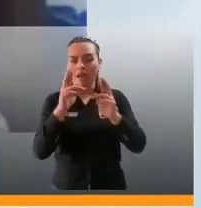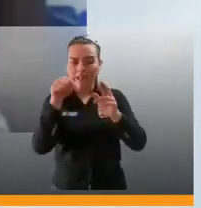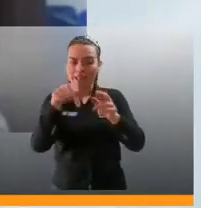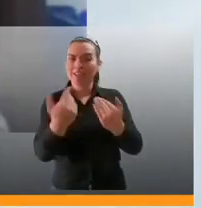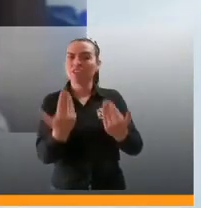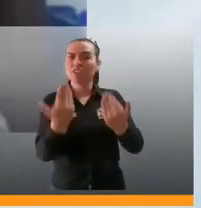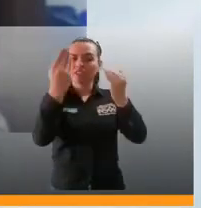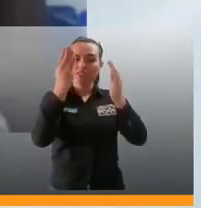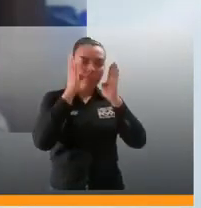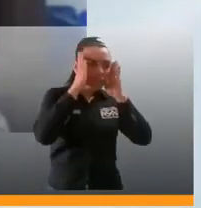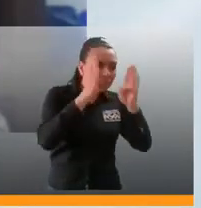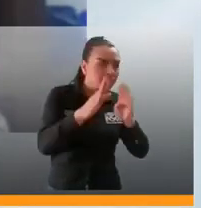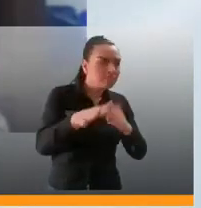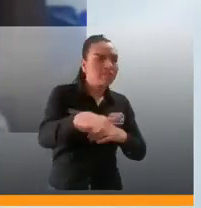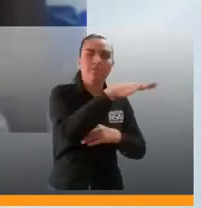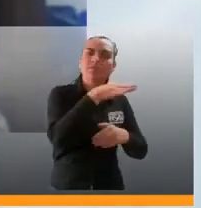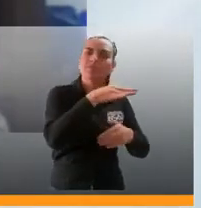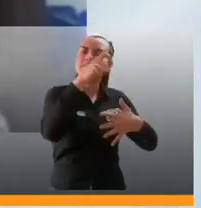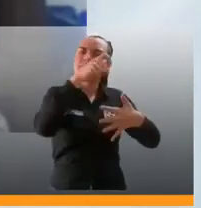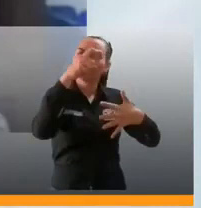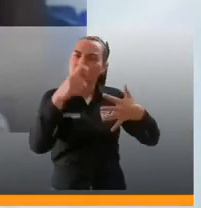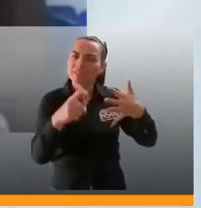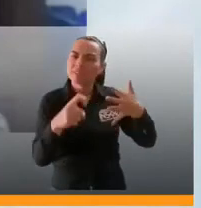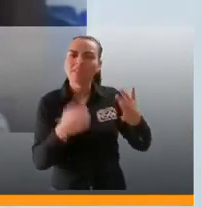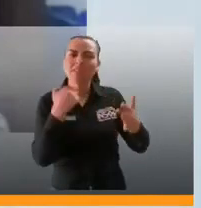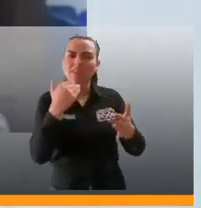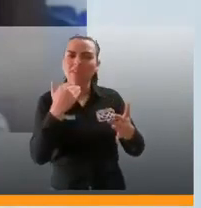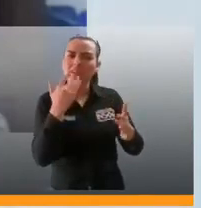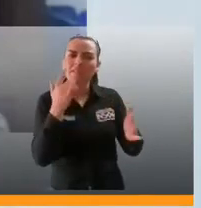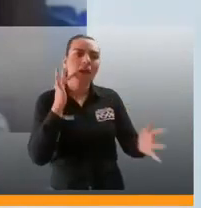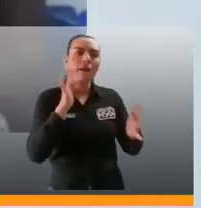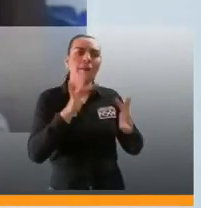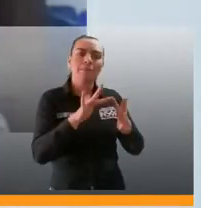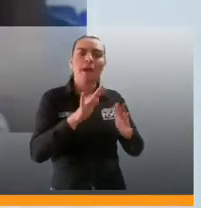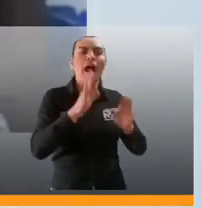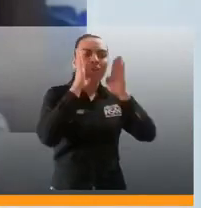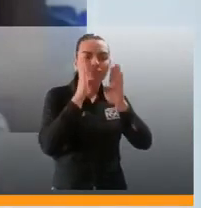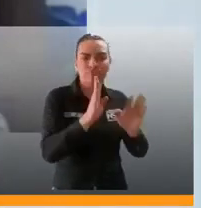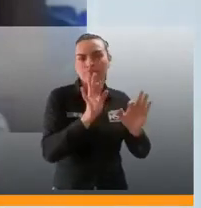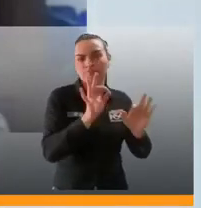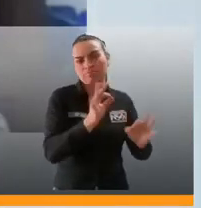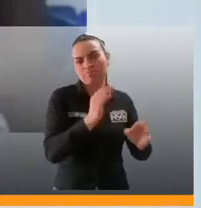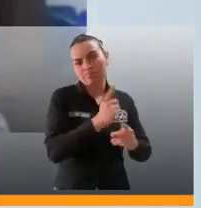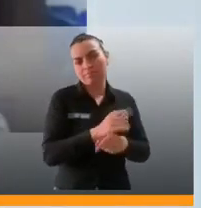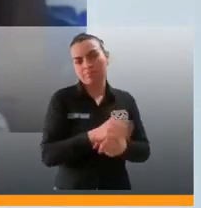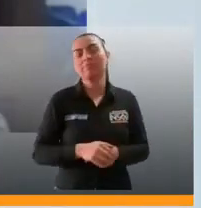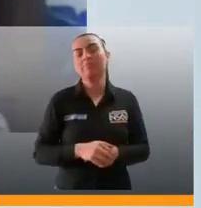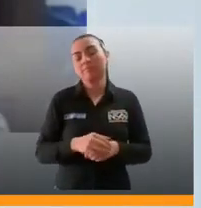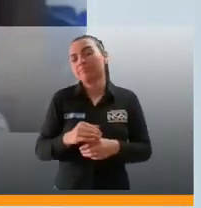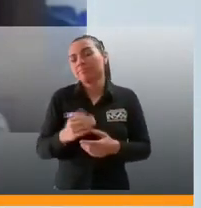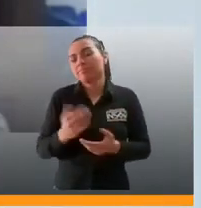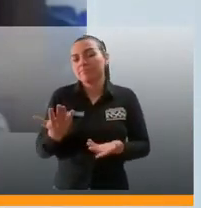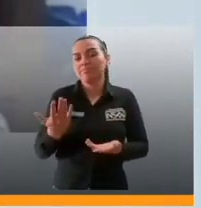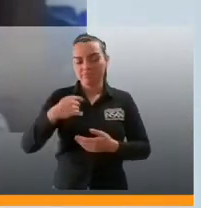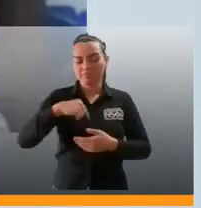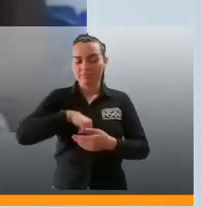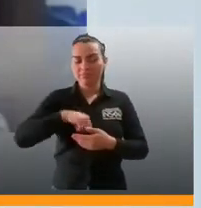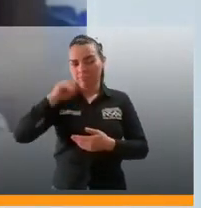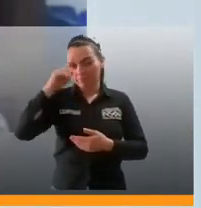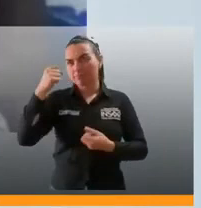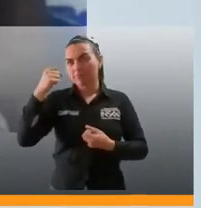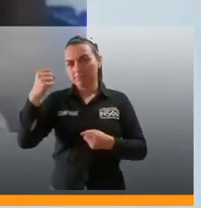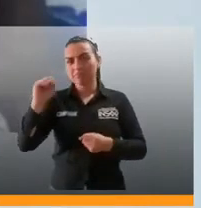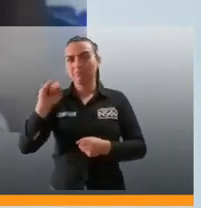estas necesidades particulares de nuestros estudiantes. Por supuesto que es una preocupación, pero Uniminuto tiene claro que